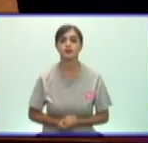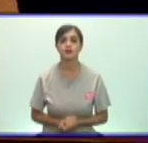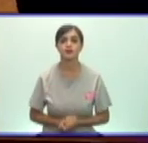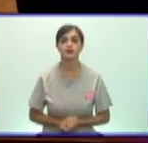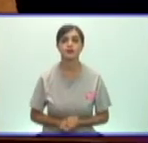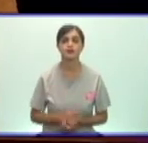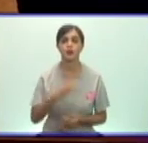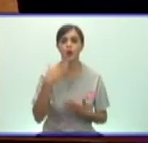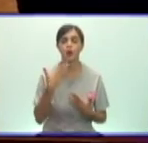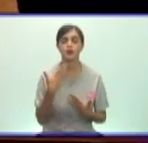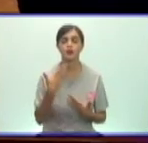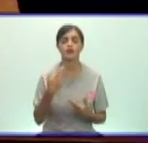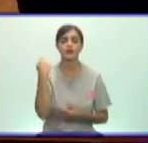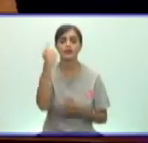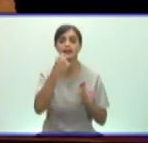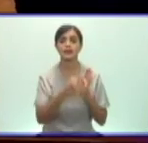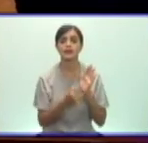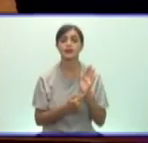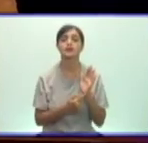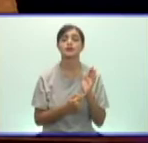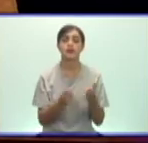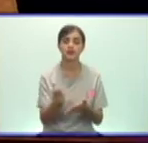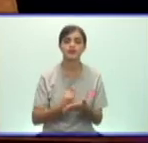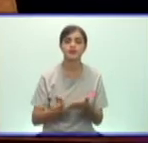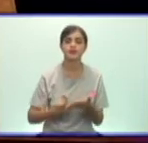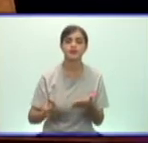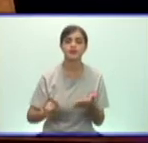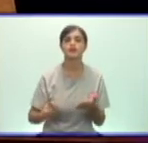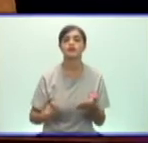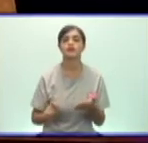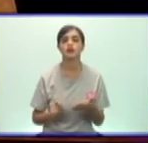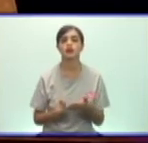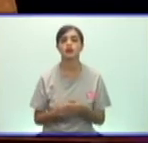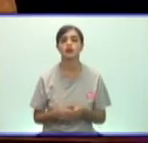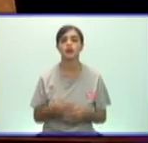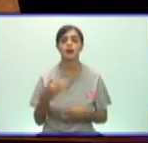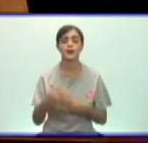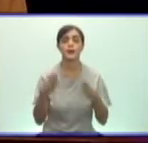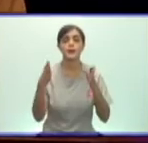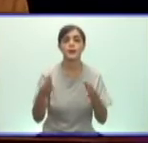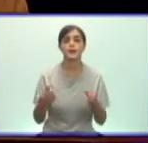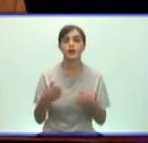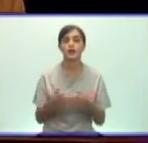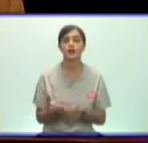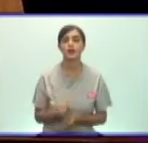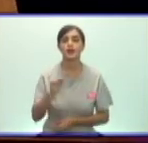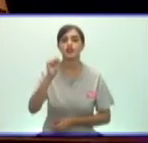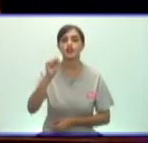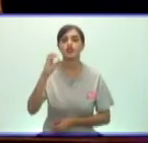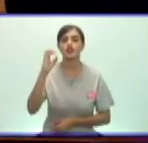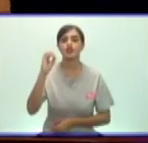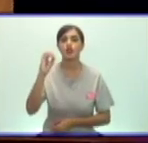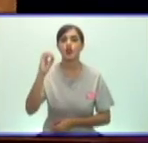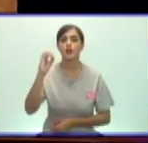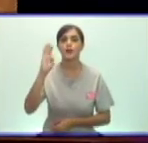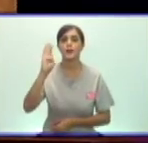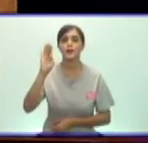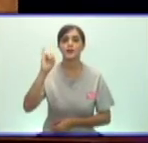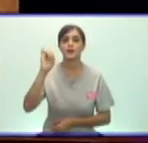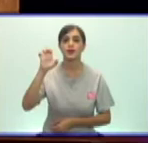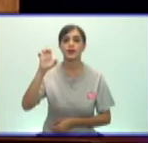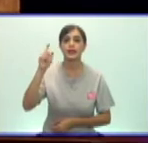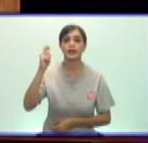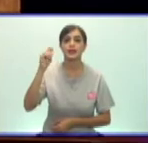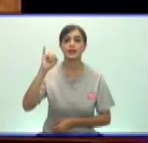narra y cómo se describe en ese diario el avance del bloque soviético hacia Berlín, que eso va a contribuir, muchachos, sin lugar a duda,